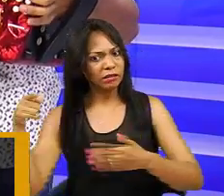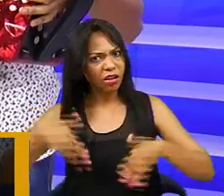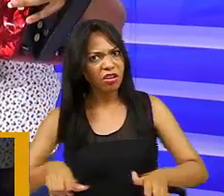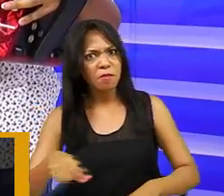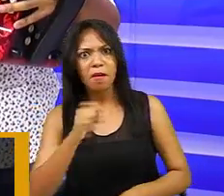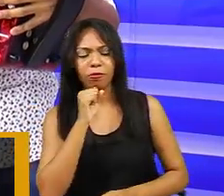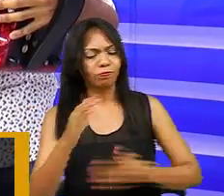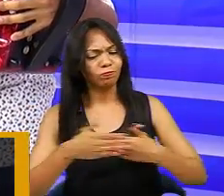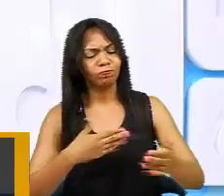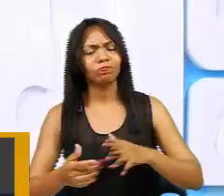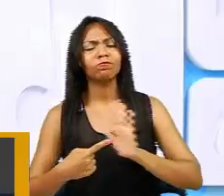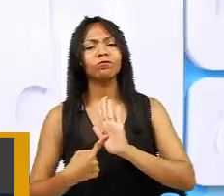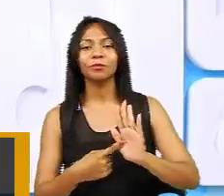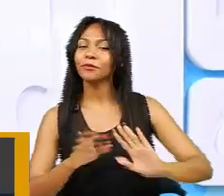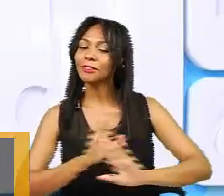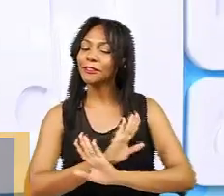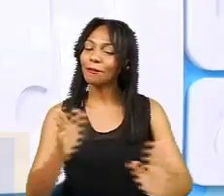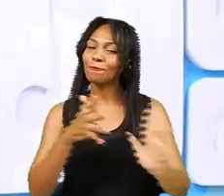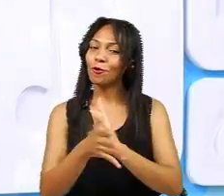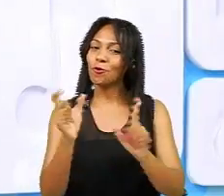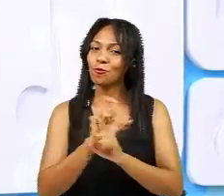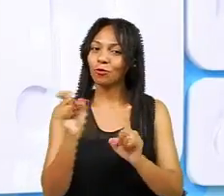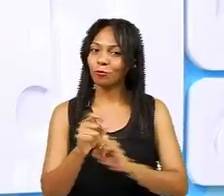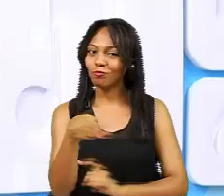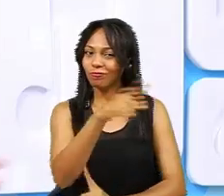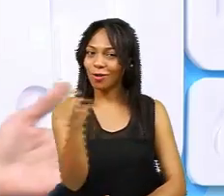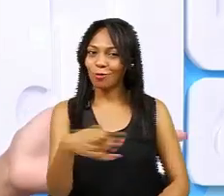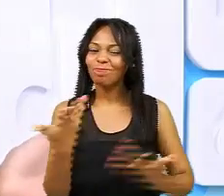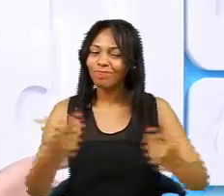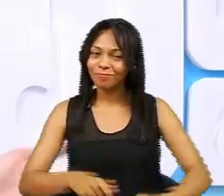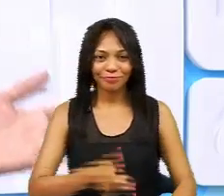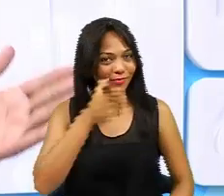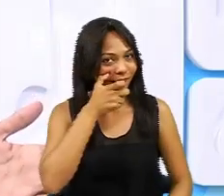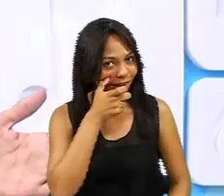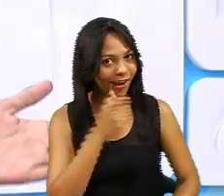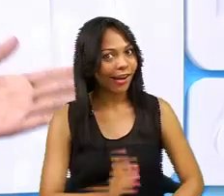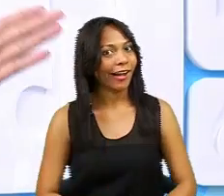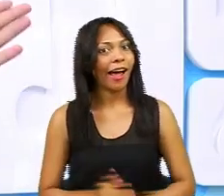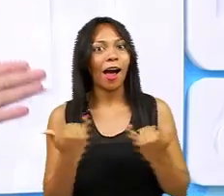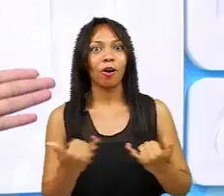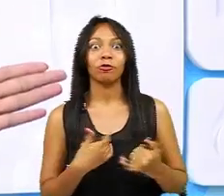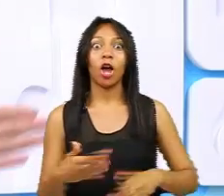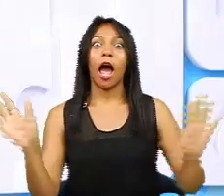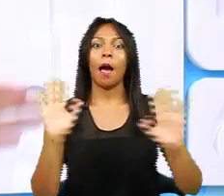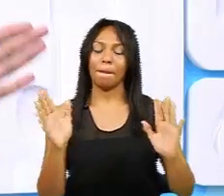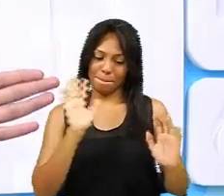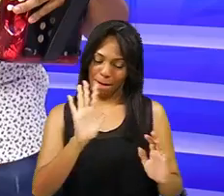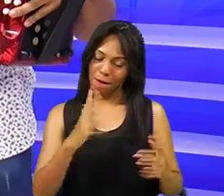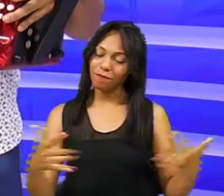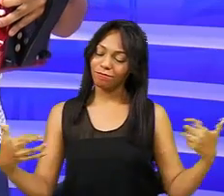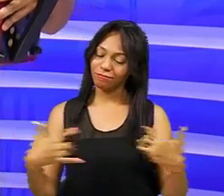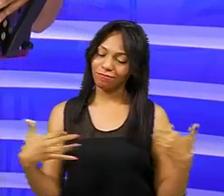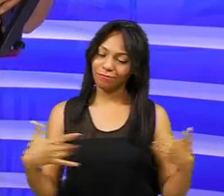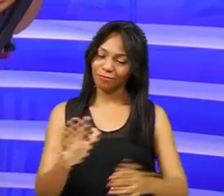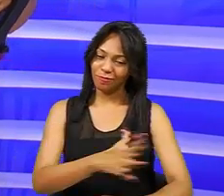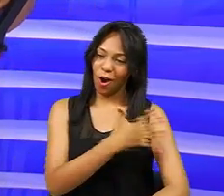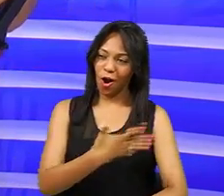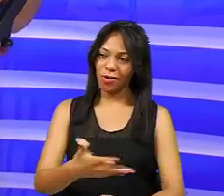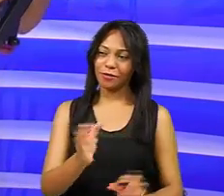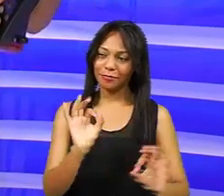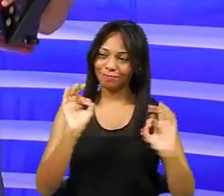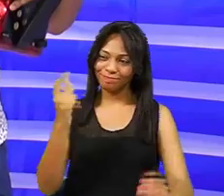hasta aquí la buena información de cultura y entretenimiento para ustedes. Quedan en la mira. Yo no me puedo de ir sin la buena música y sin el buen toque de